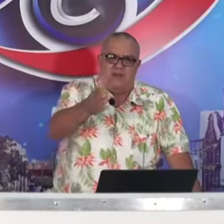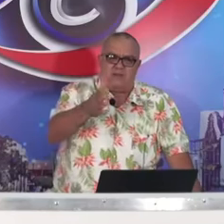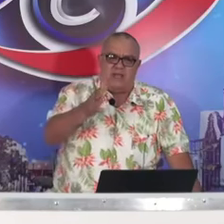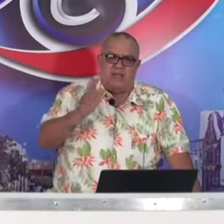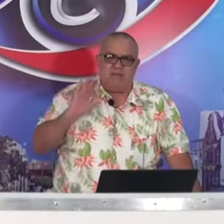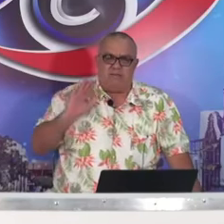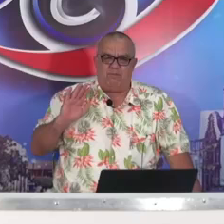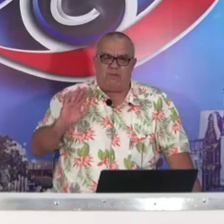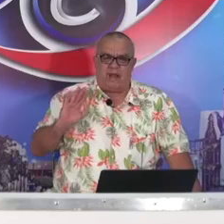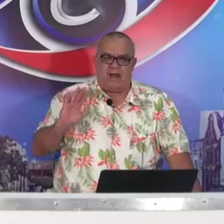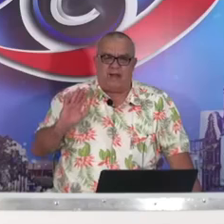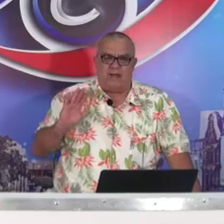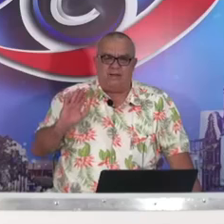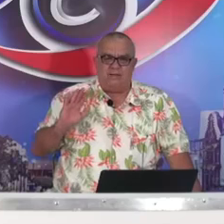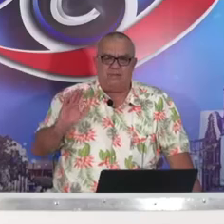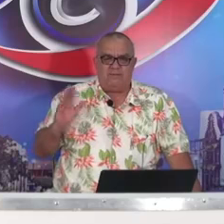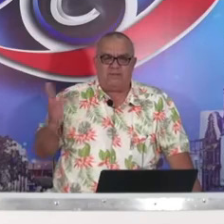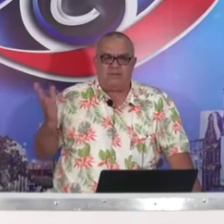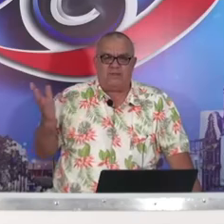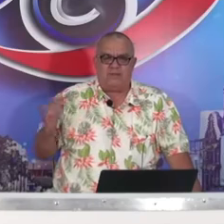de los de Morena,